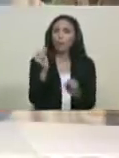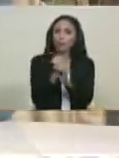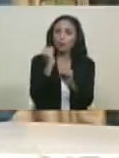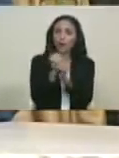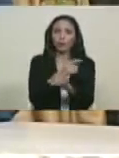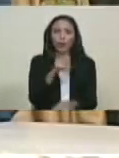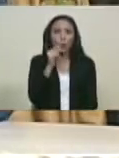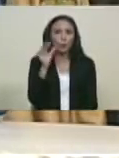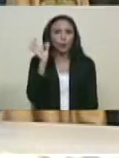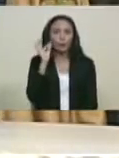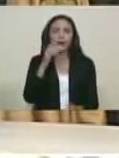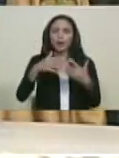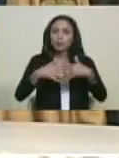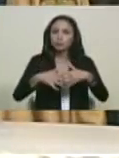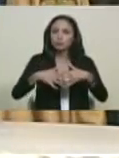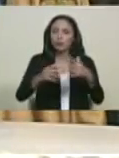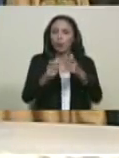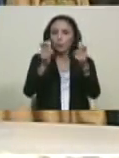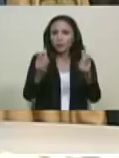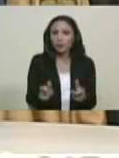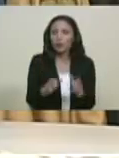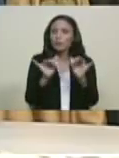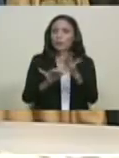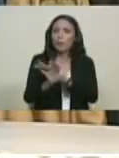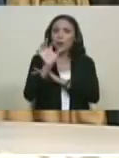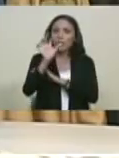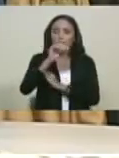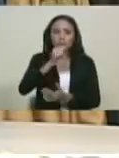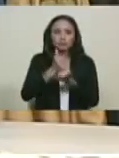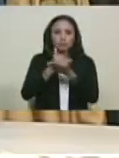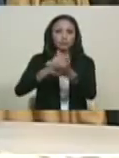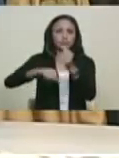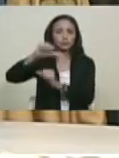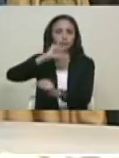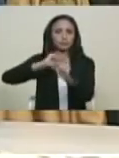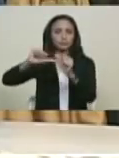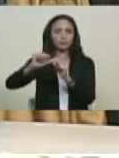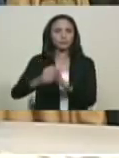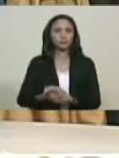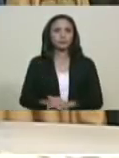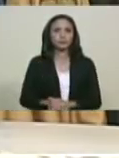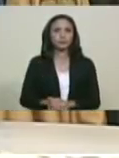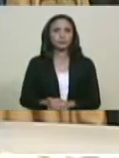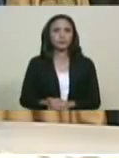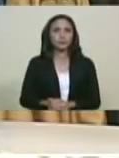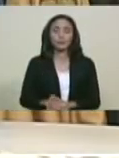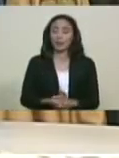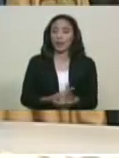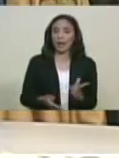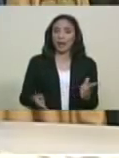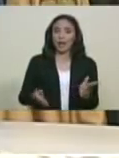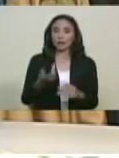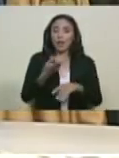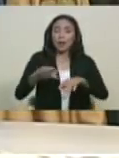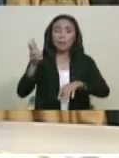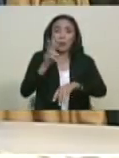trabajadoras los empresarios nuestro país entero quién sería el gran perjudicado